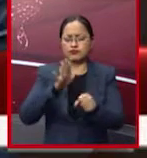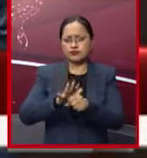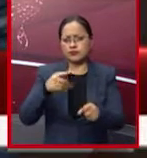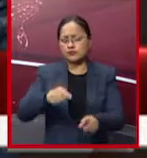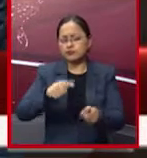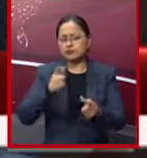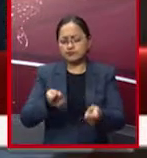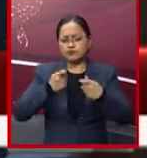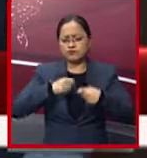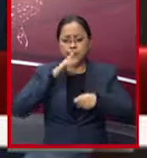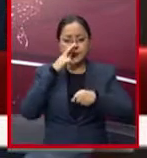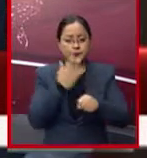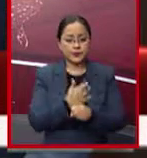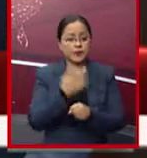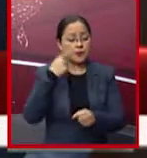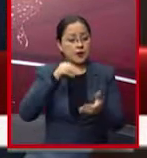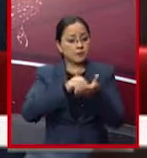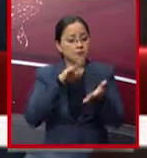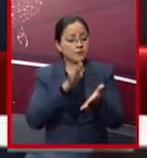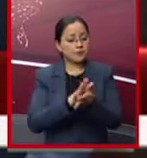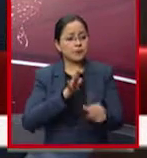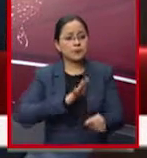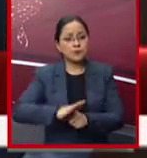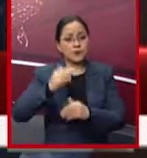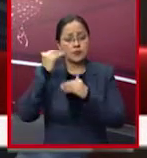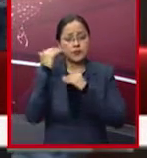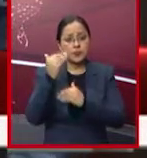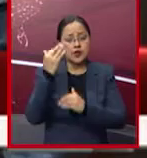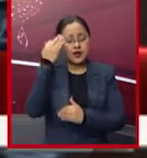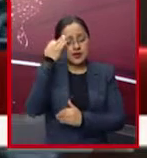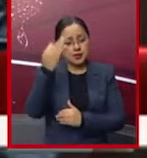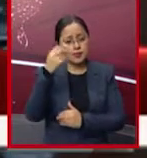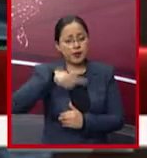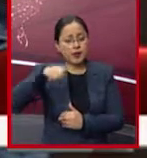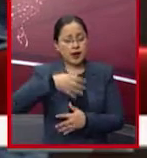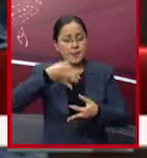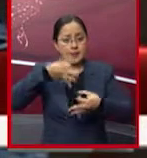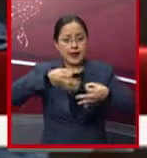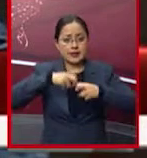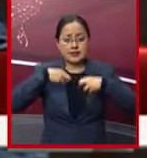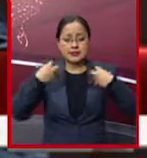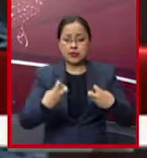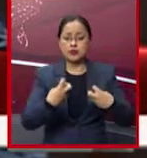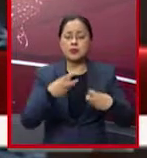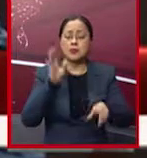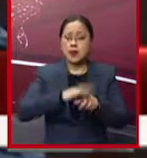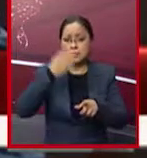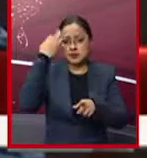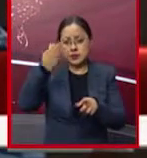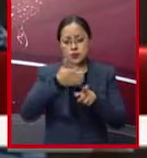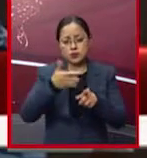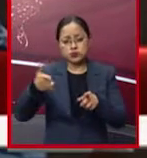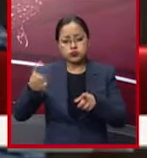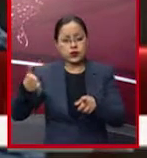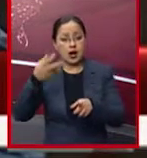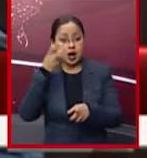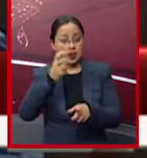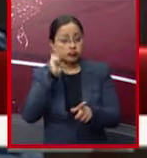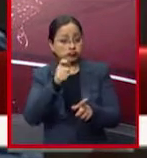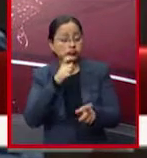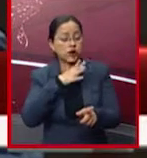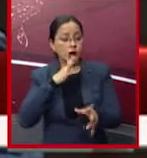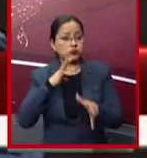es decir, al establecer que los periodos de duración de los magistrados se amplíen, se conseguirá también